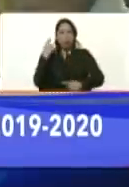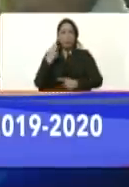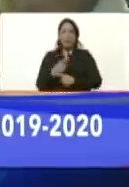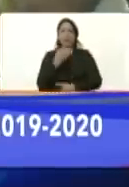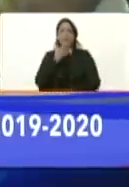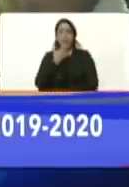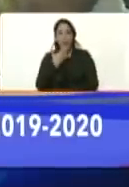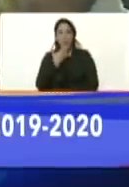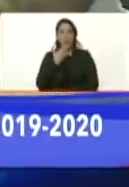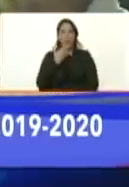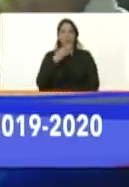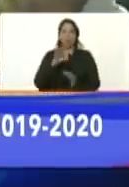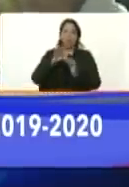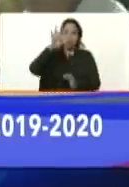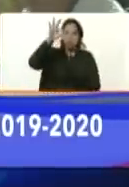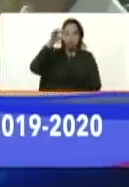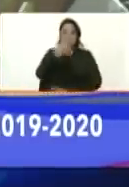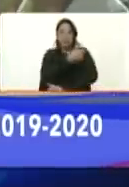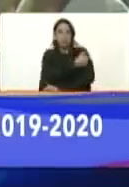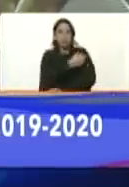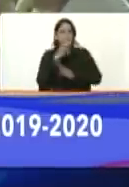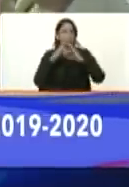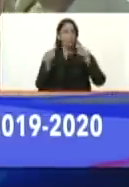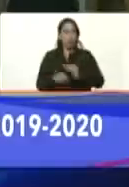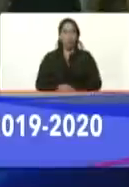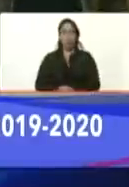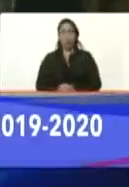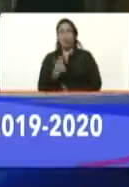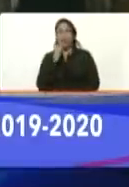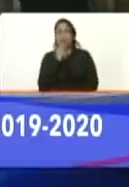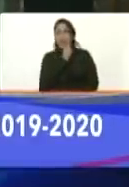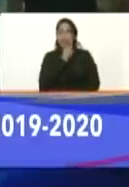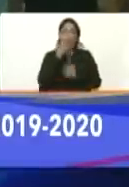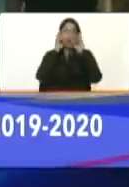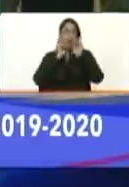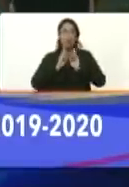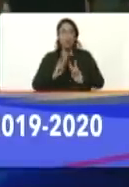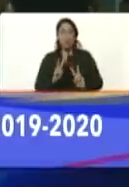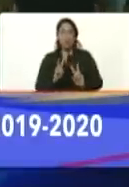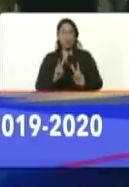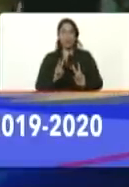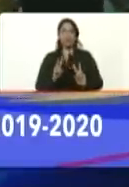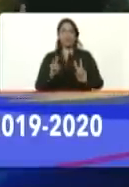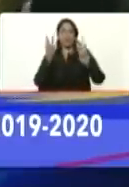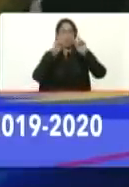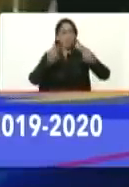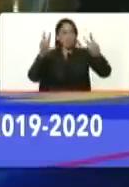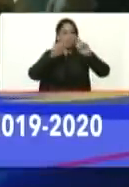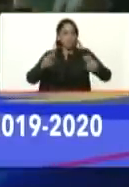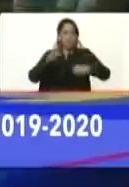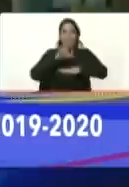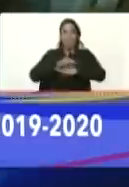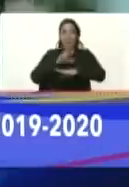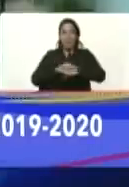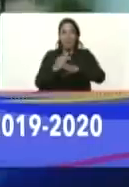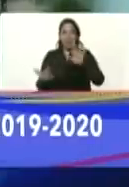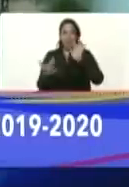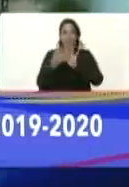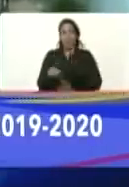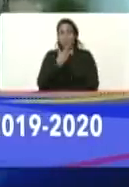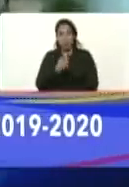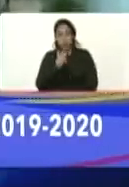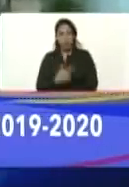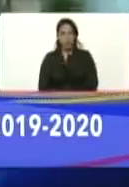la talla y peso con la vacunación con la higiene bucal con el examen médico del acceso a los medicamentos que sean